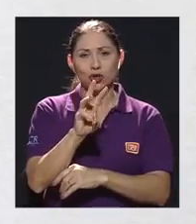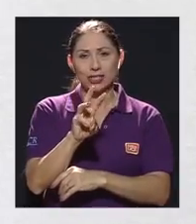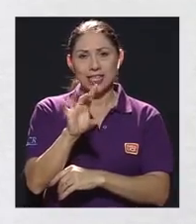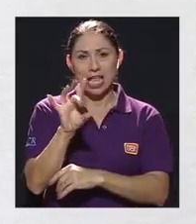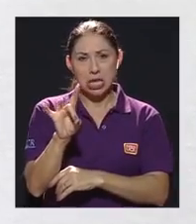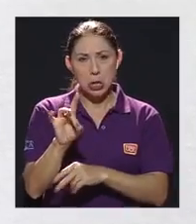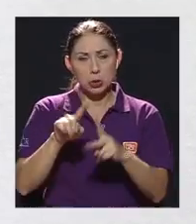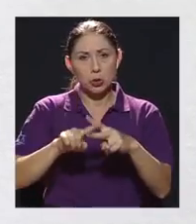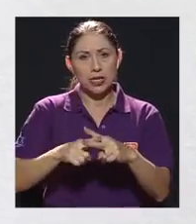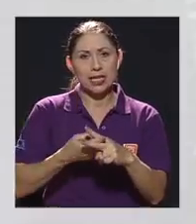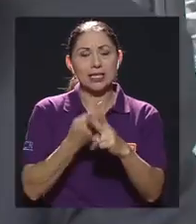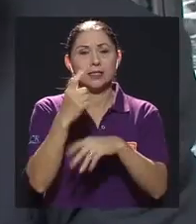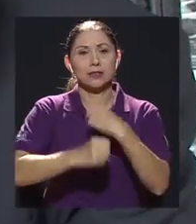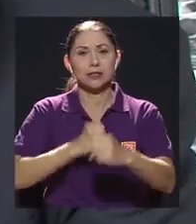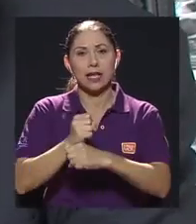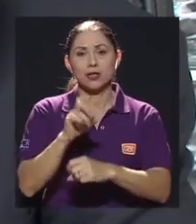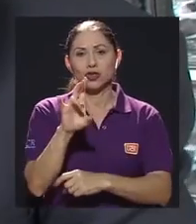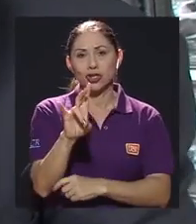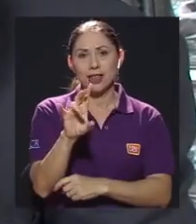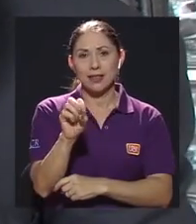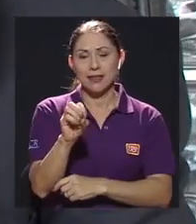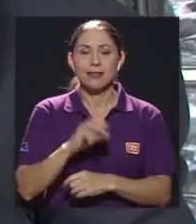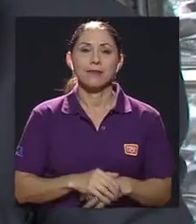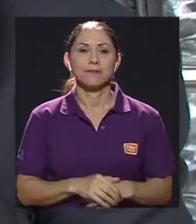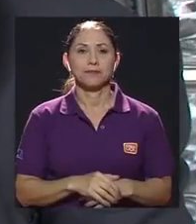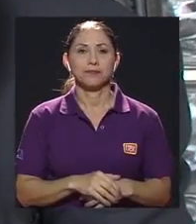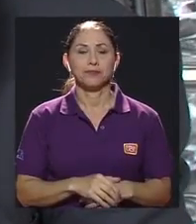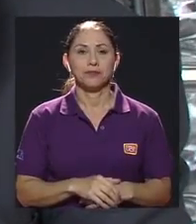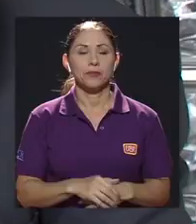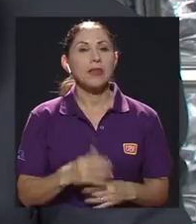1968, inicios de los 70. Tal vez esos son